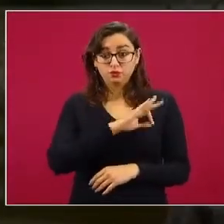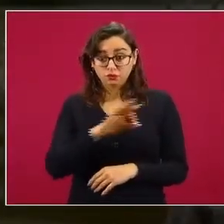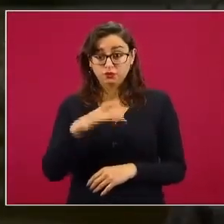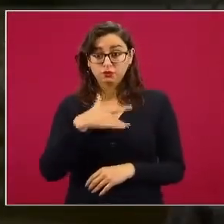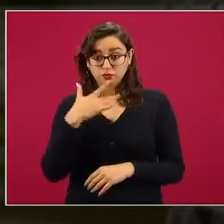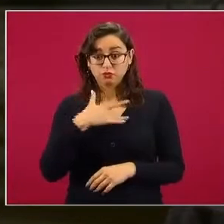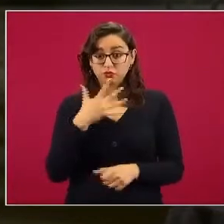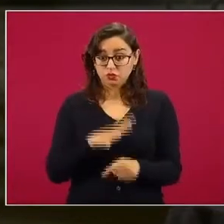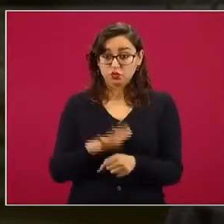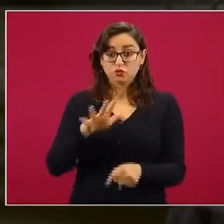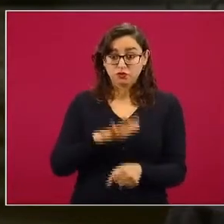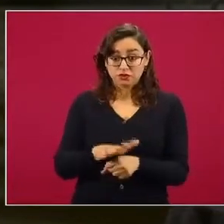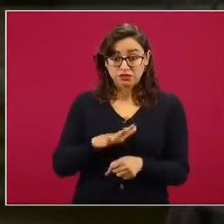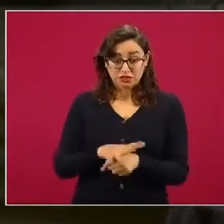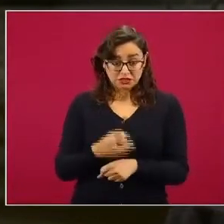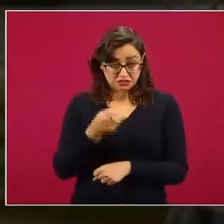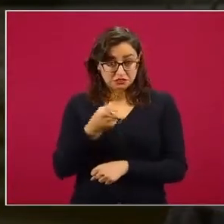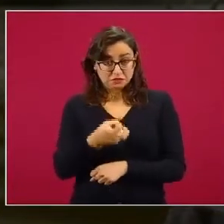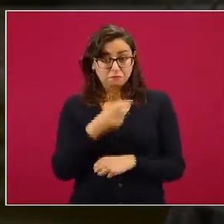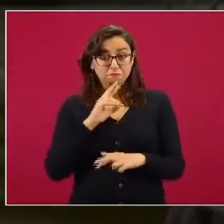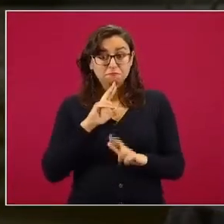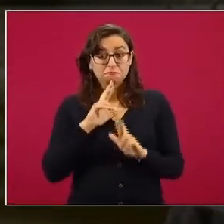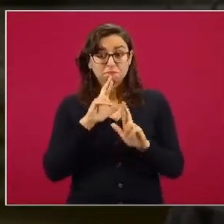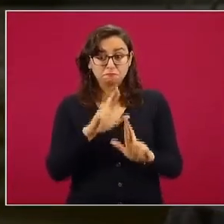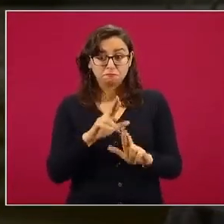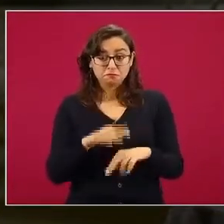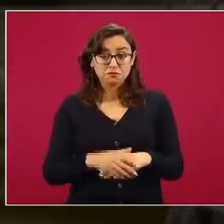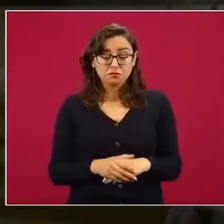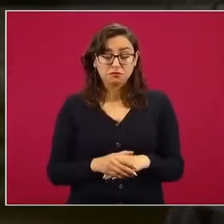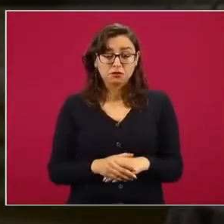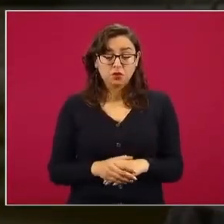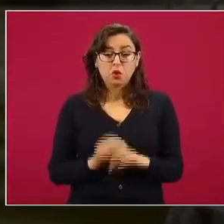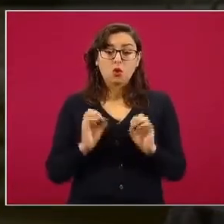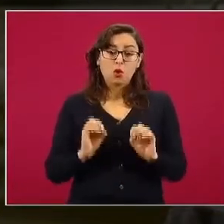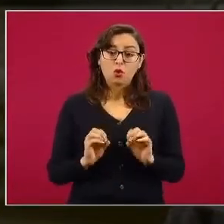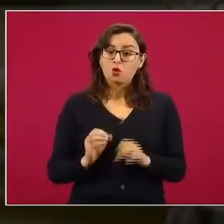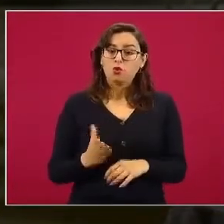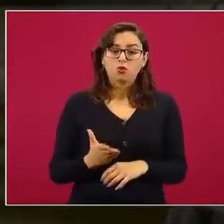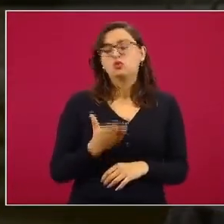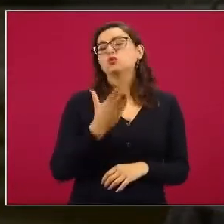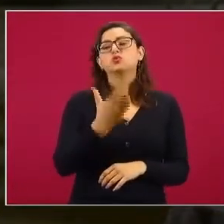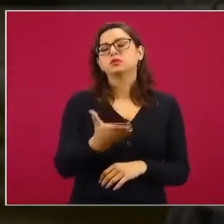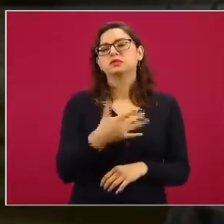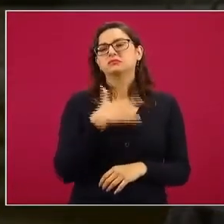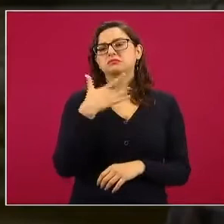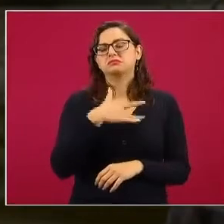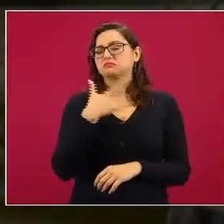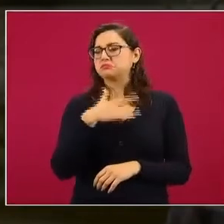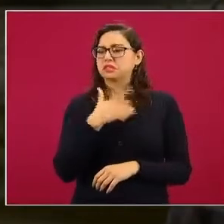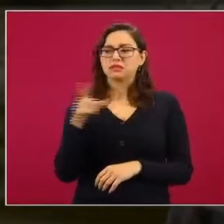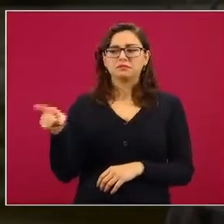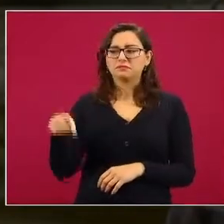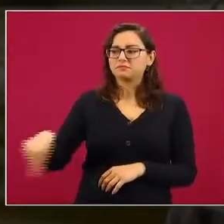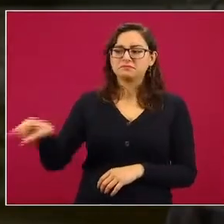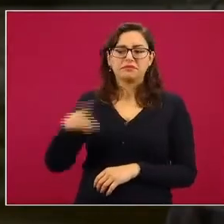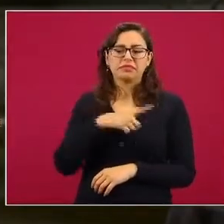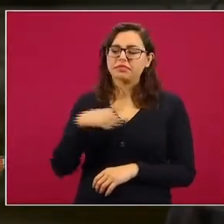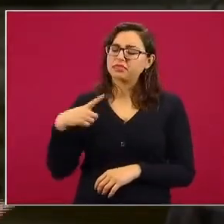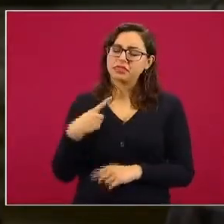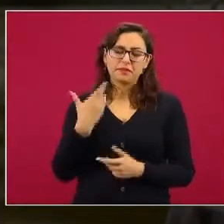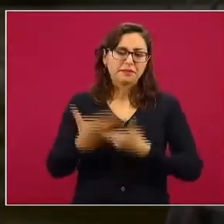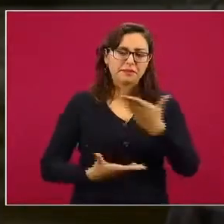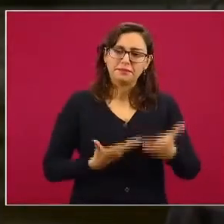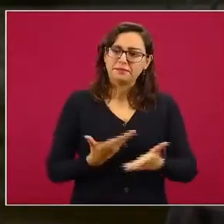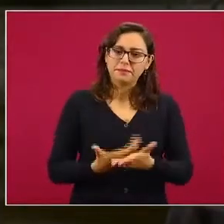para el gobierno de México, esta respuesta? ¿Ustedes oficialmente sí seguiría solicitando esa disculpa por parte